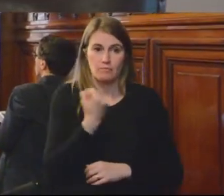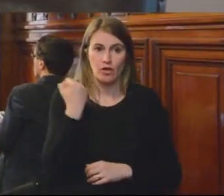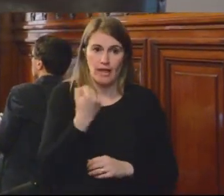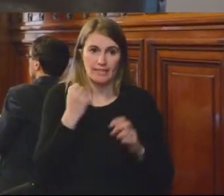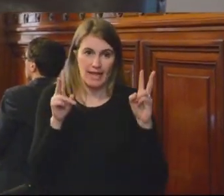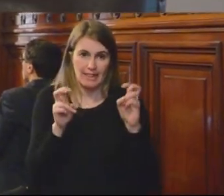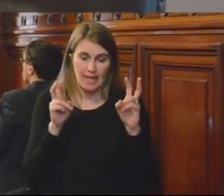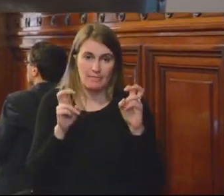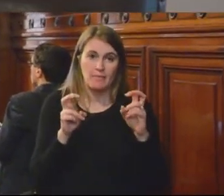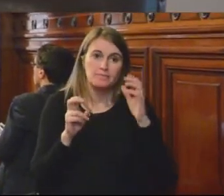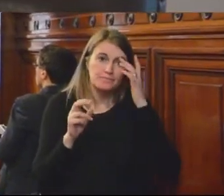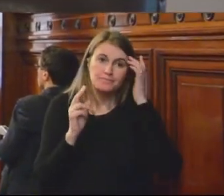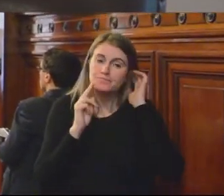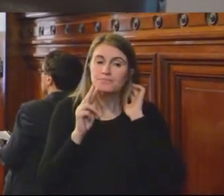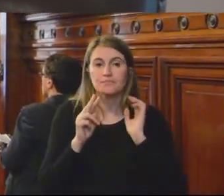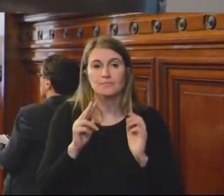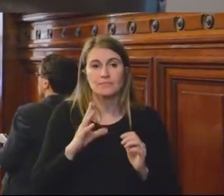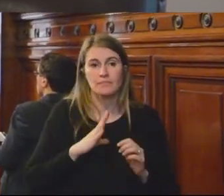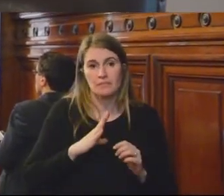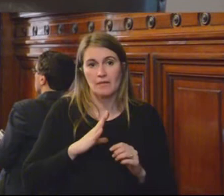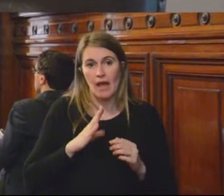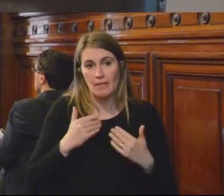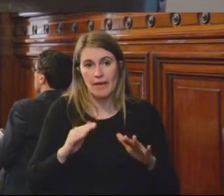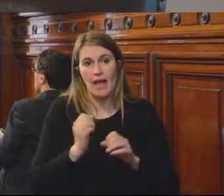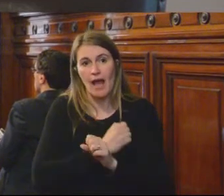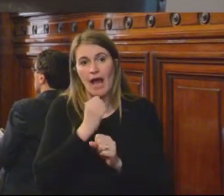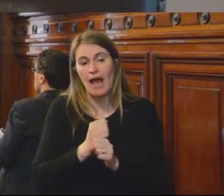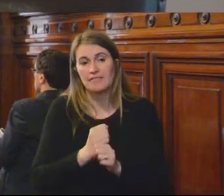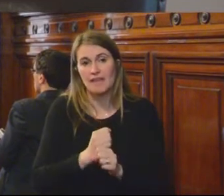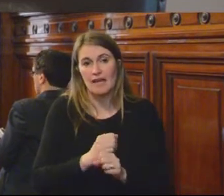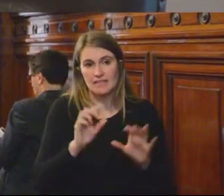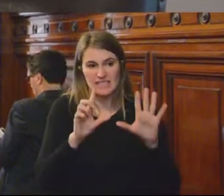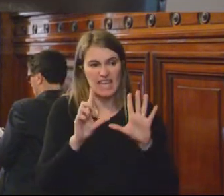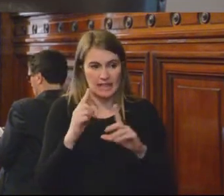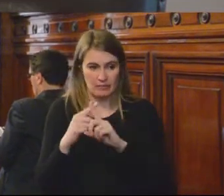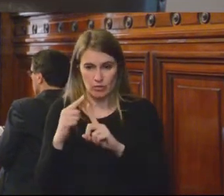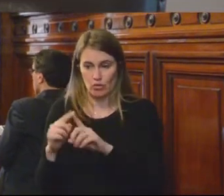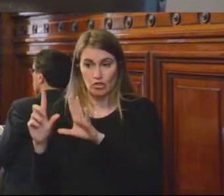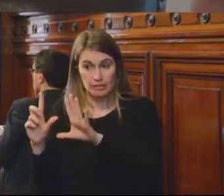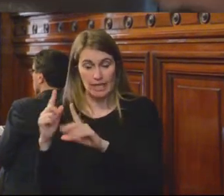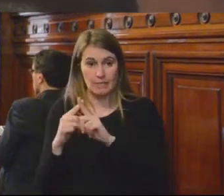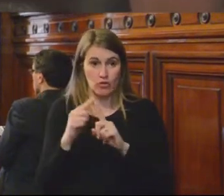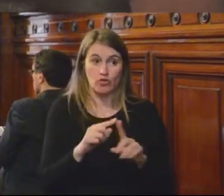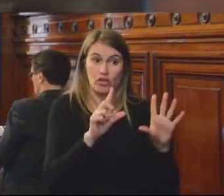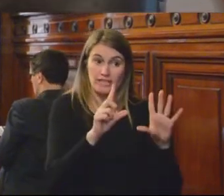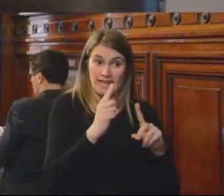pues el tiempo de hasta 7 minutos a cada una de las representaciones, por favor que sean 7.